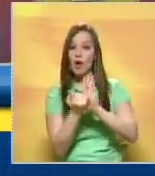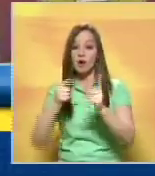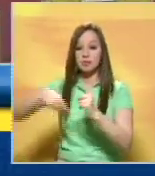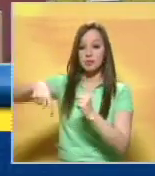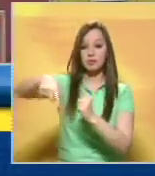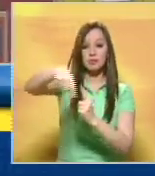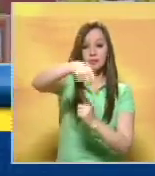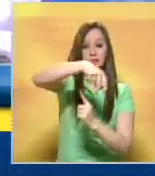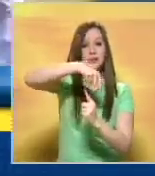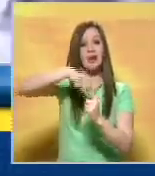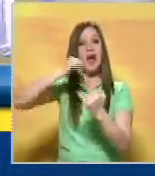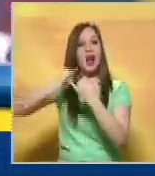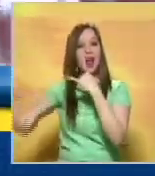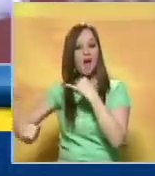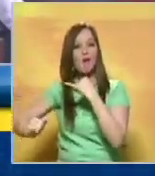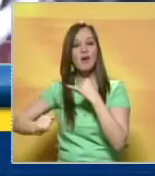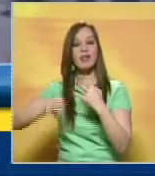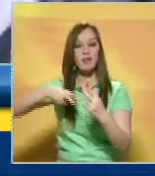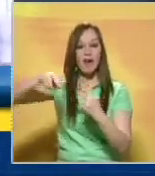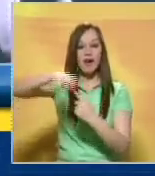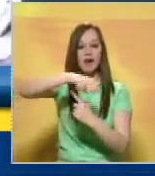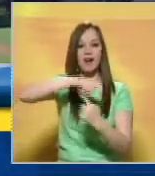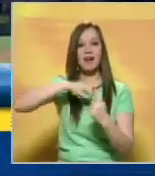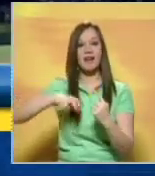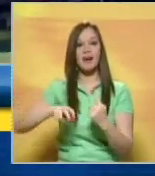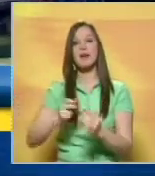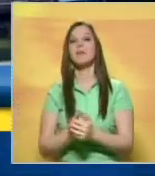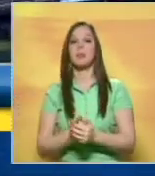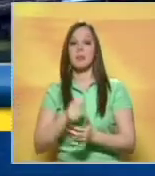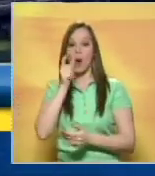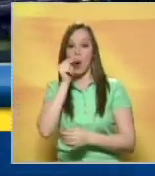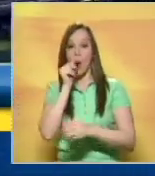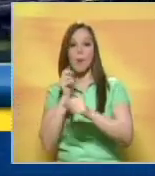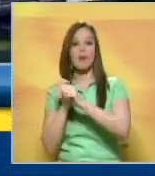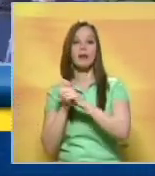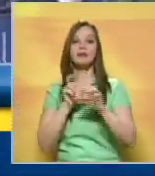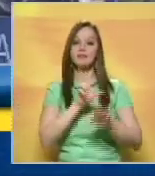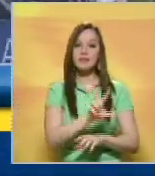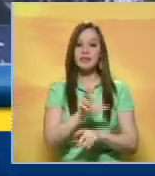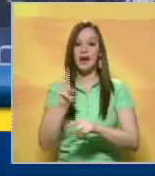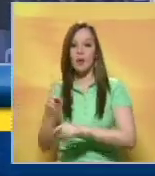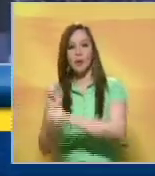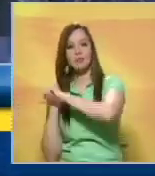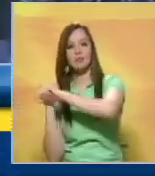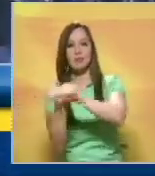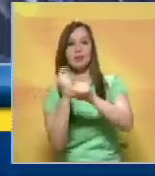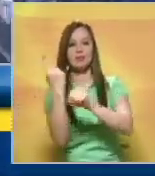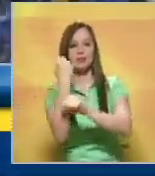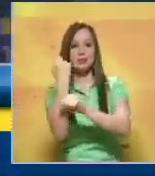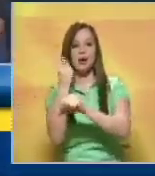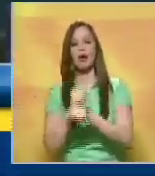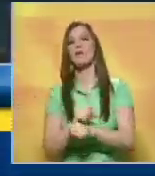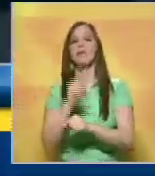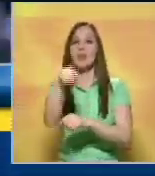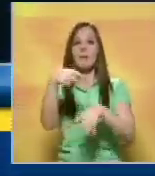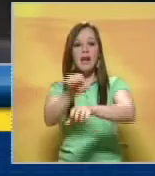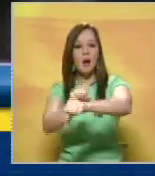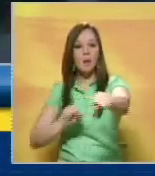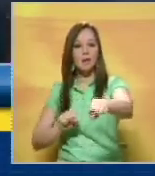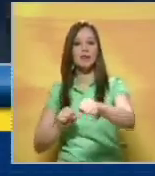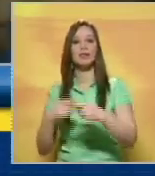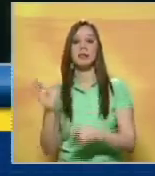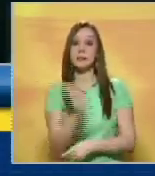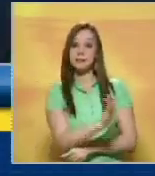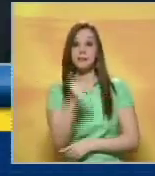última carrera de Texas, que perdió el encuentro. Odor se fue de 3-1 con cuadrangular, carrera impulsada y anotada, además de un ponche. Por su